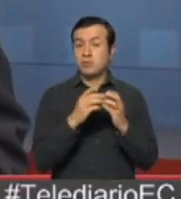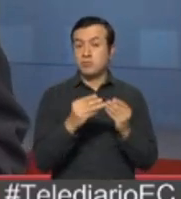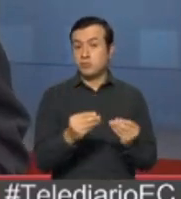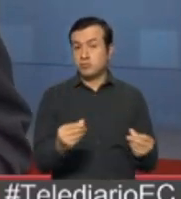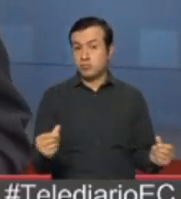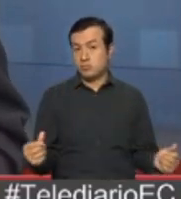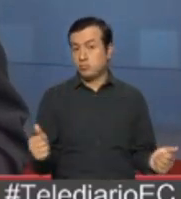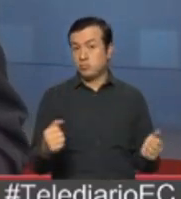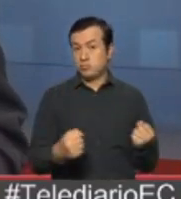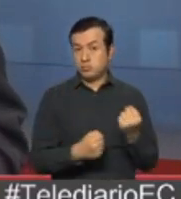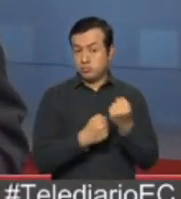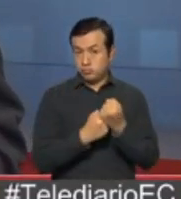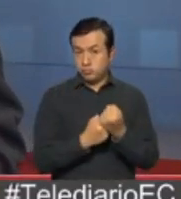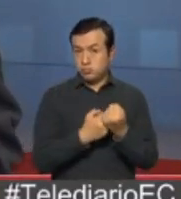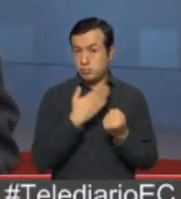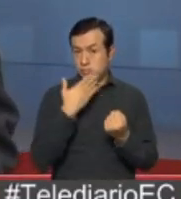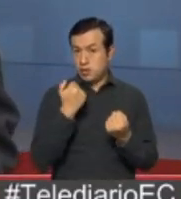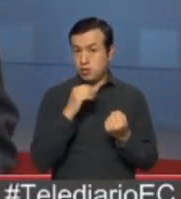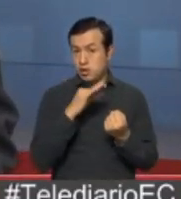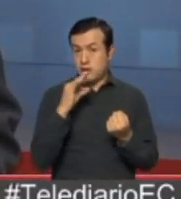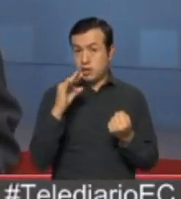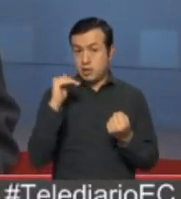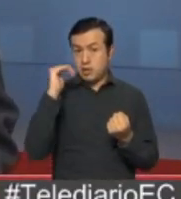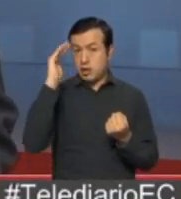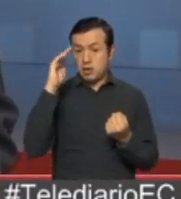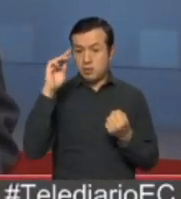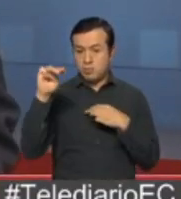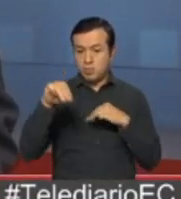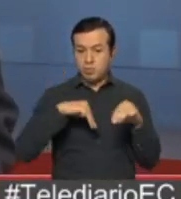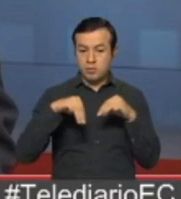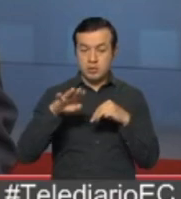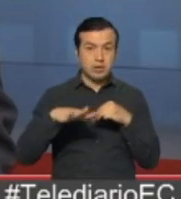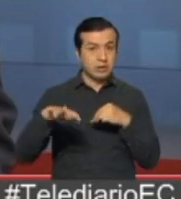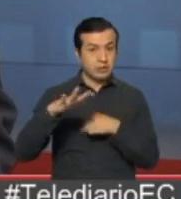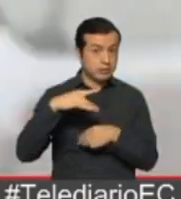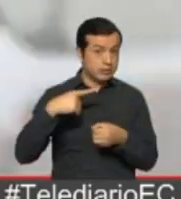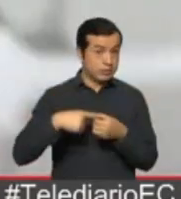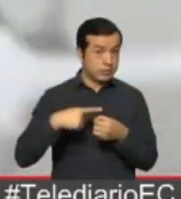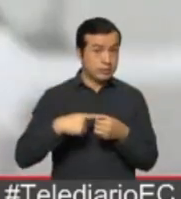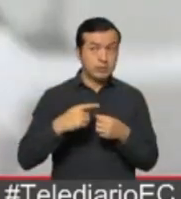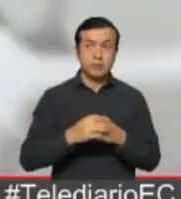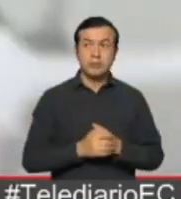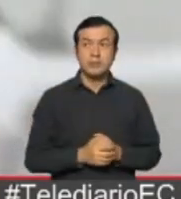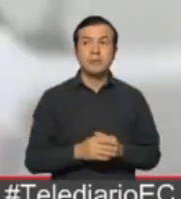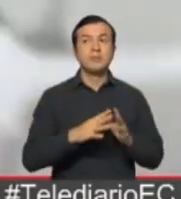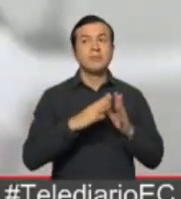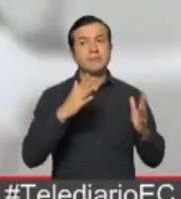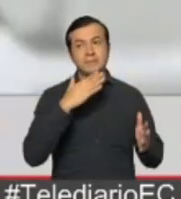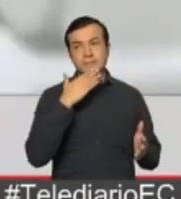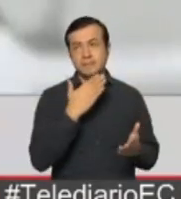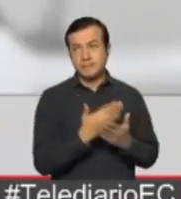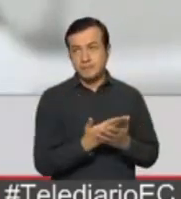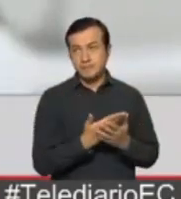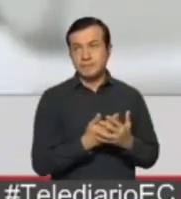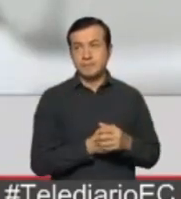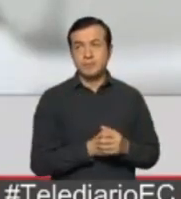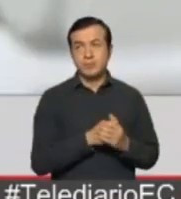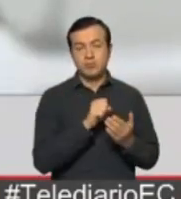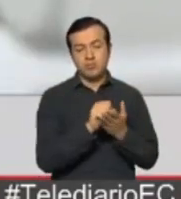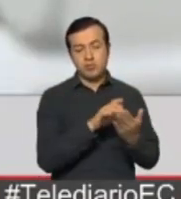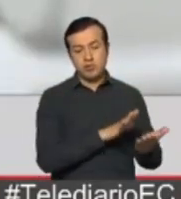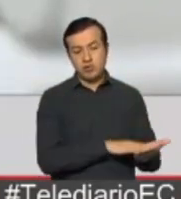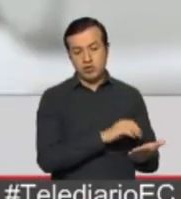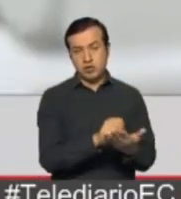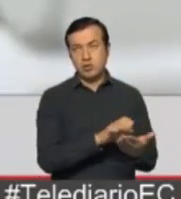o aportar a mejorar la calidad de la movilidad para los quiteños muchas gracias el proyecto